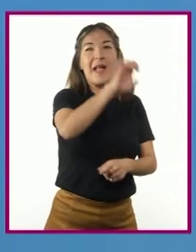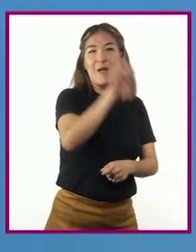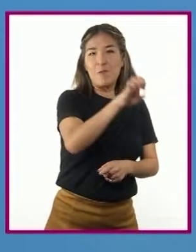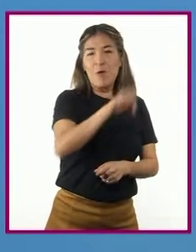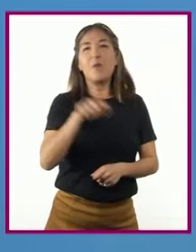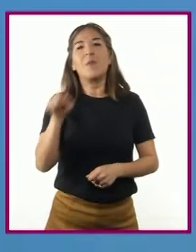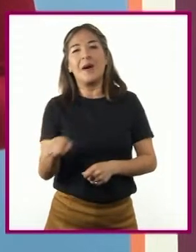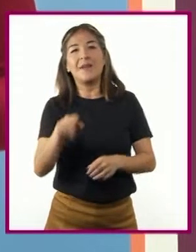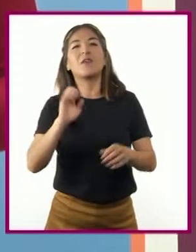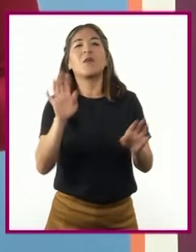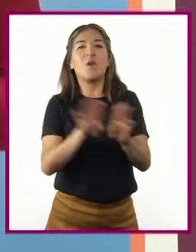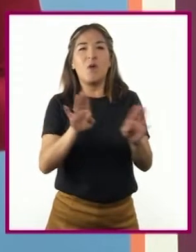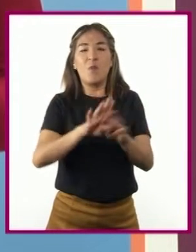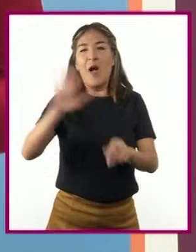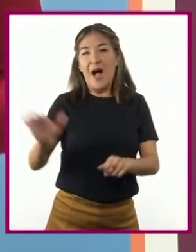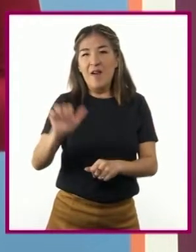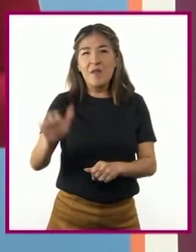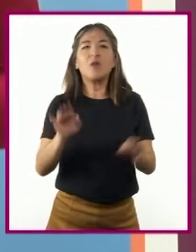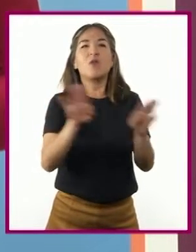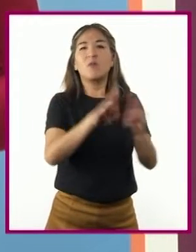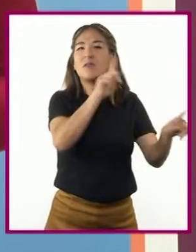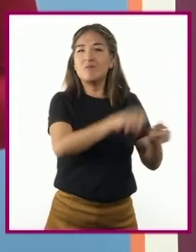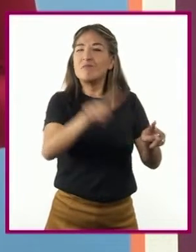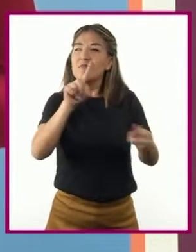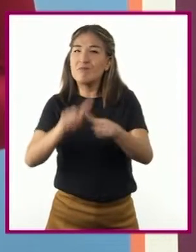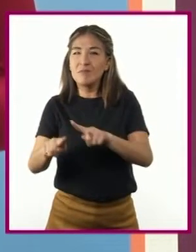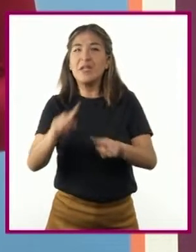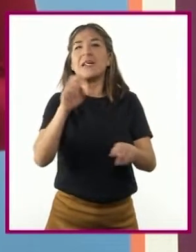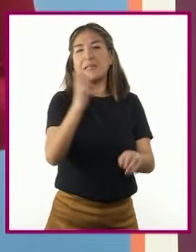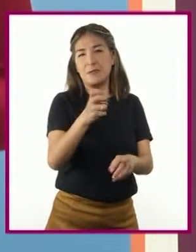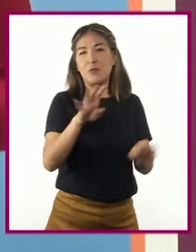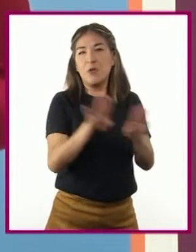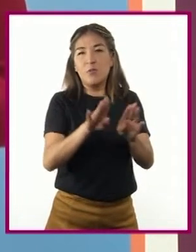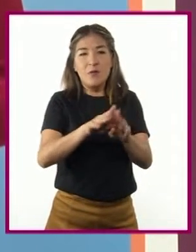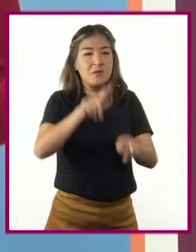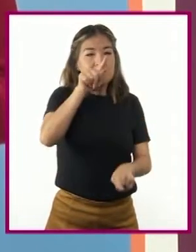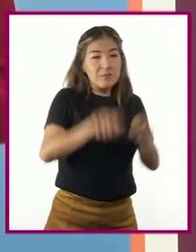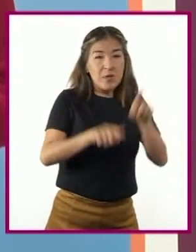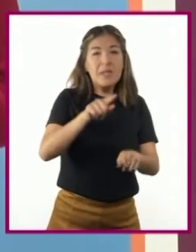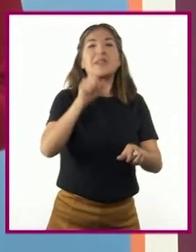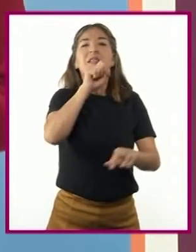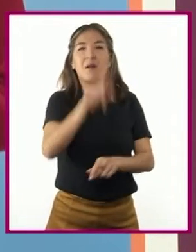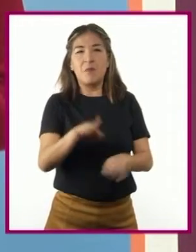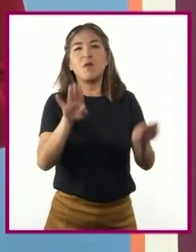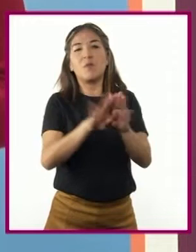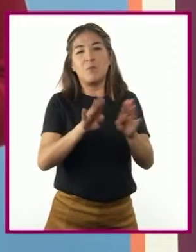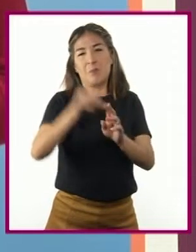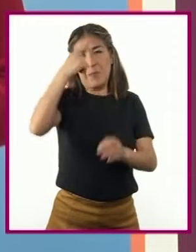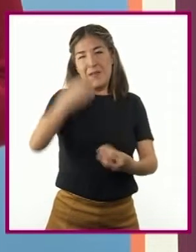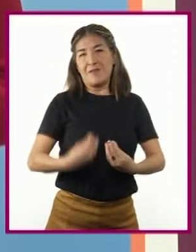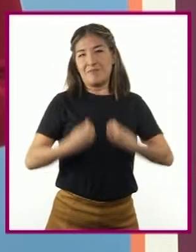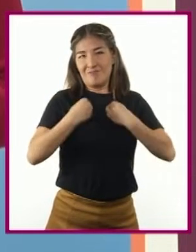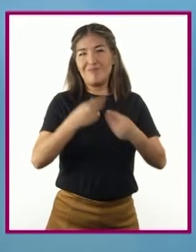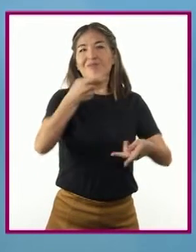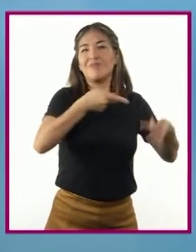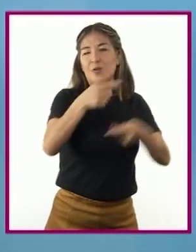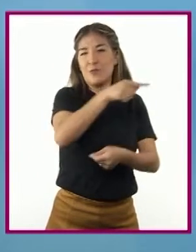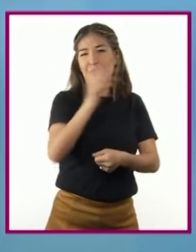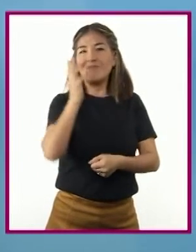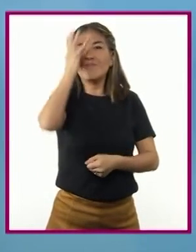países presenta políticas demográficas distintas, así como distintos criterios de planificación